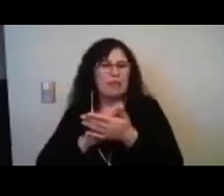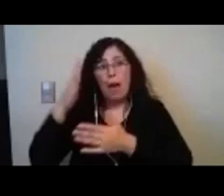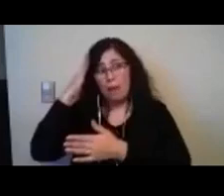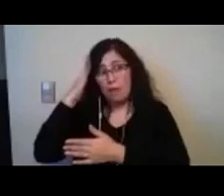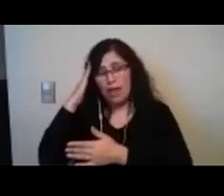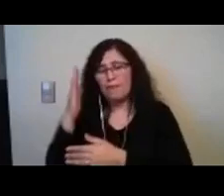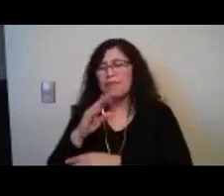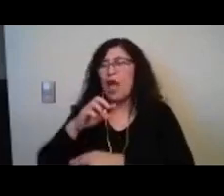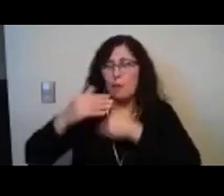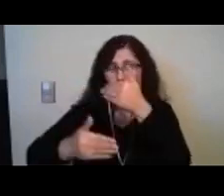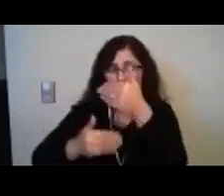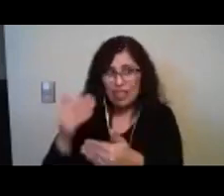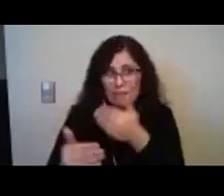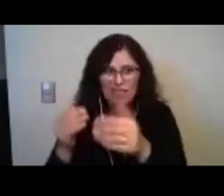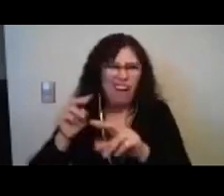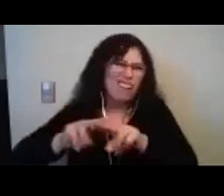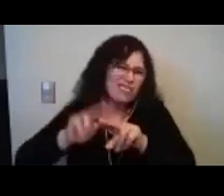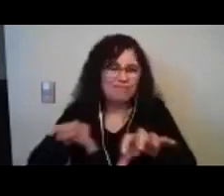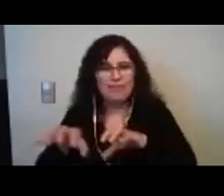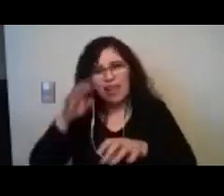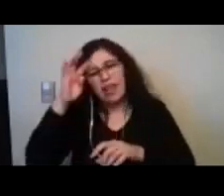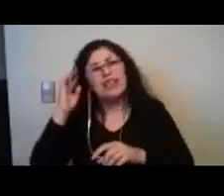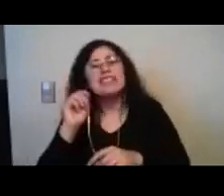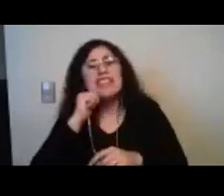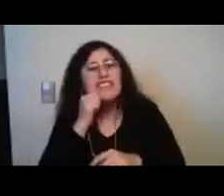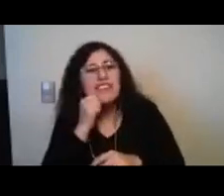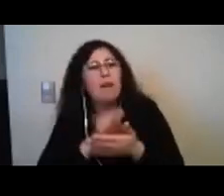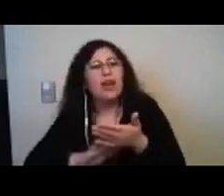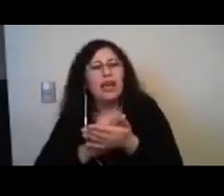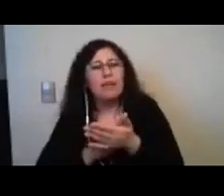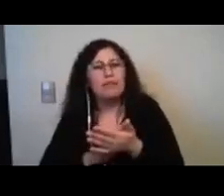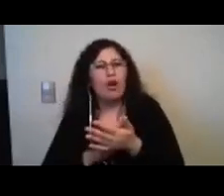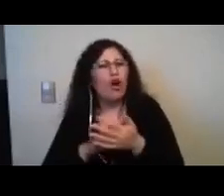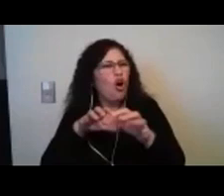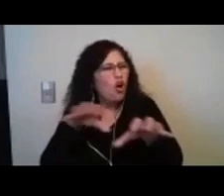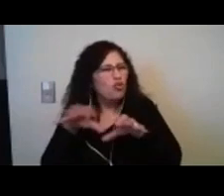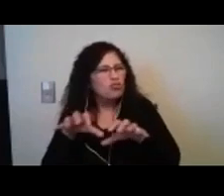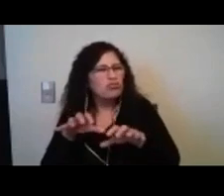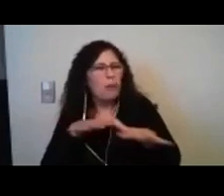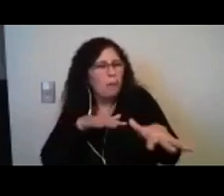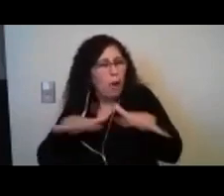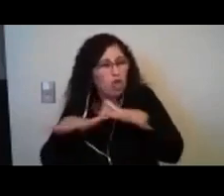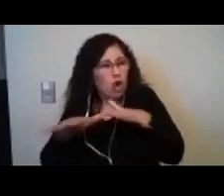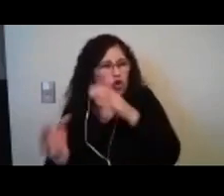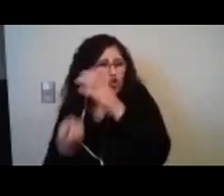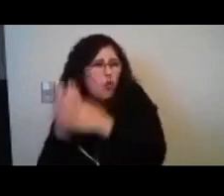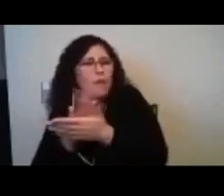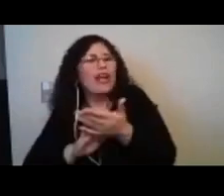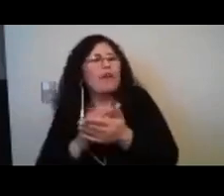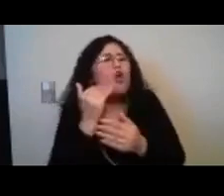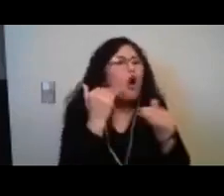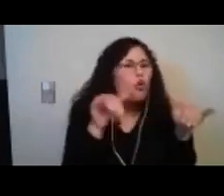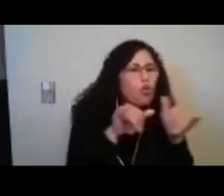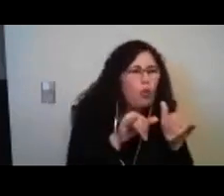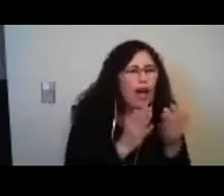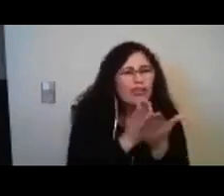en en el aprendizaje de actos motores nuevos. Por ejemplo, cuando un niño comienza a caminar, cuando un niño comienza